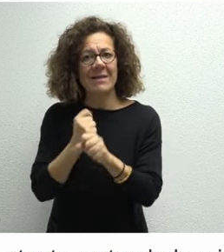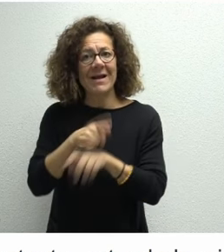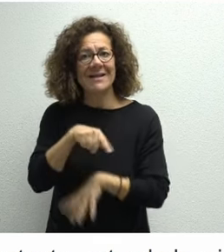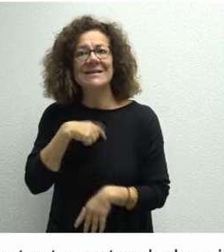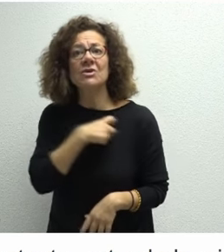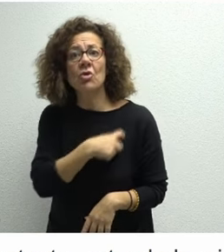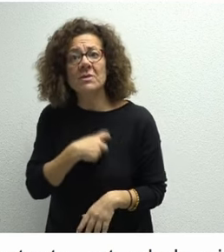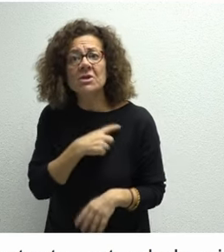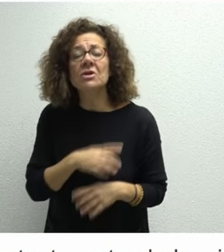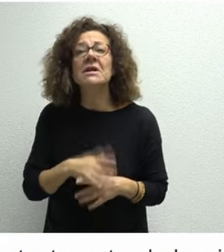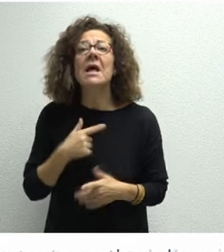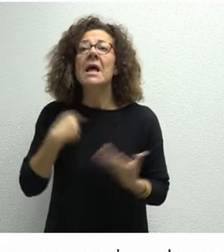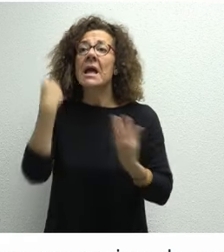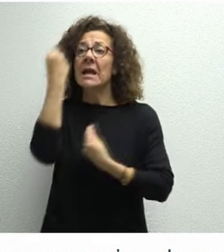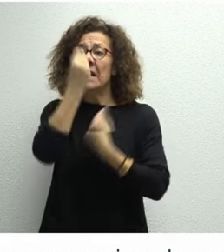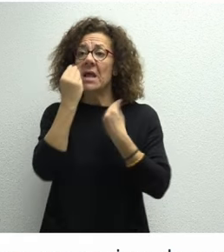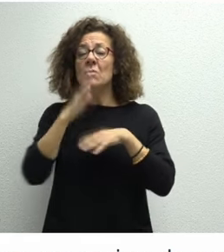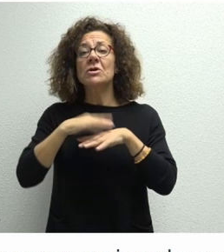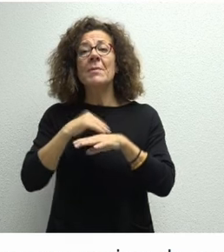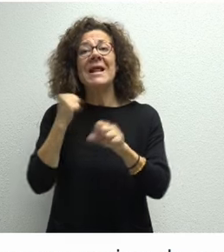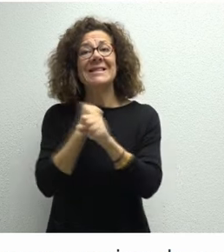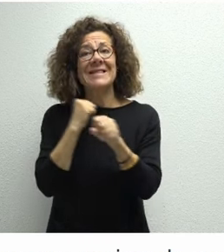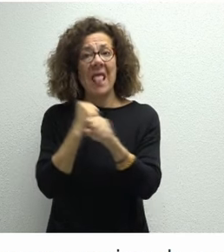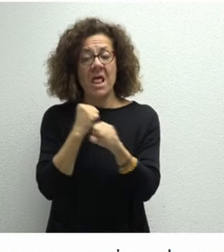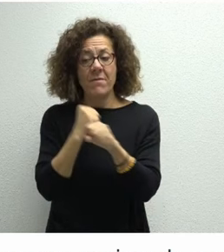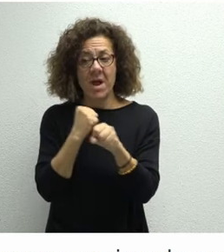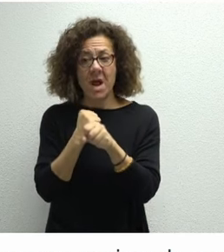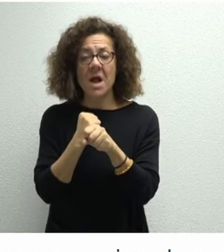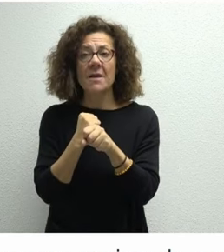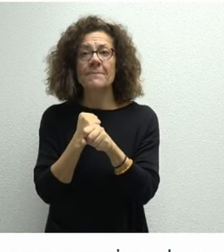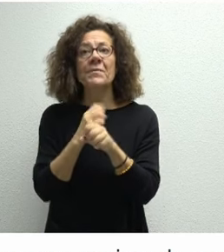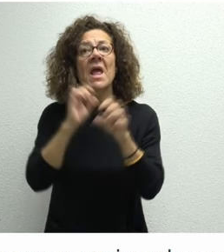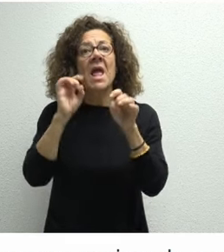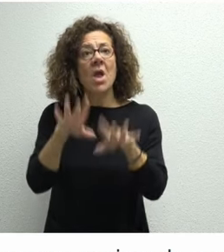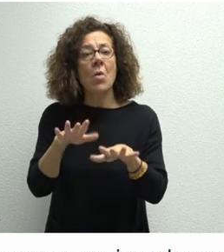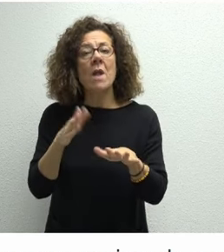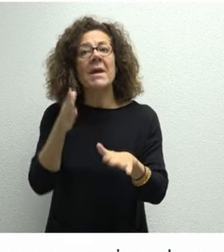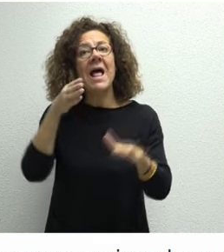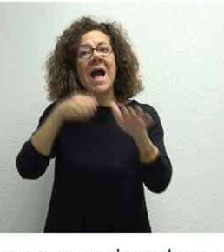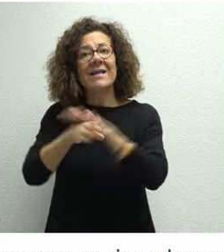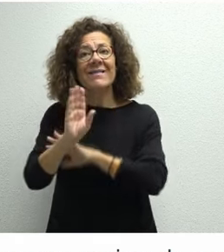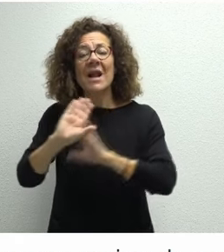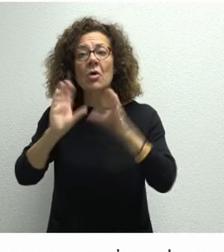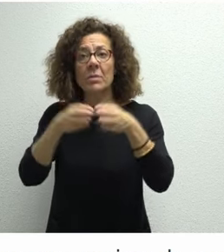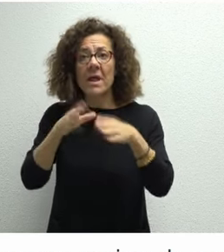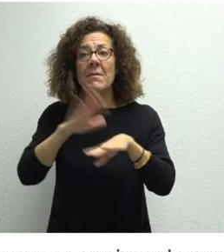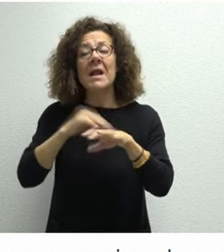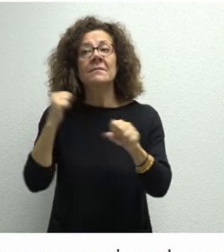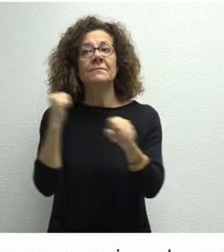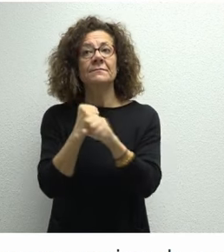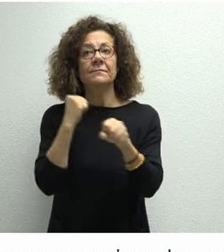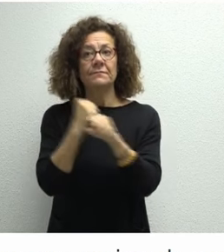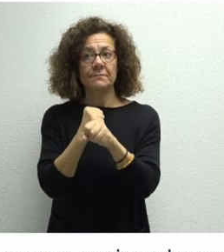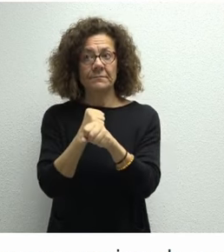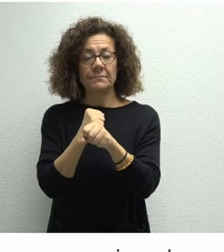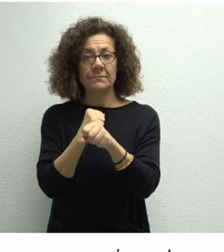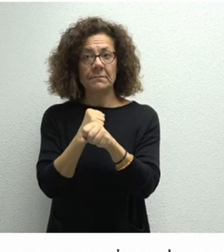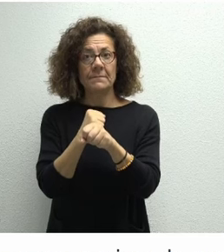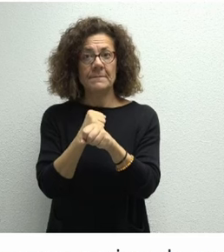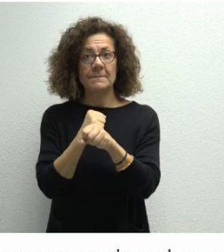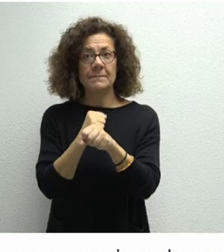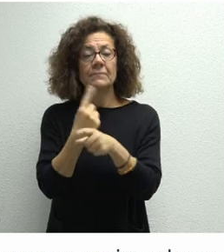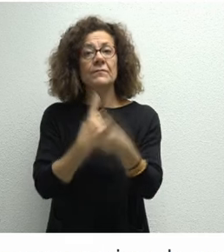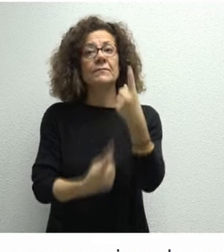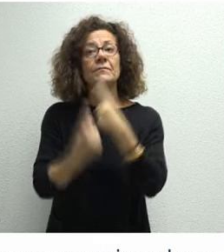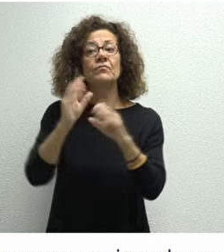comisiones creemos que para trabajar en igual que ocurre para acceder a la comunidad para trabajar eh con con